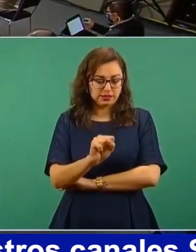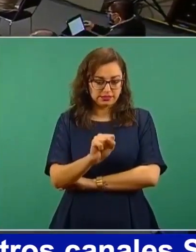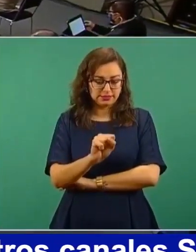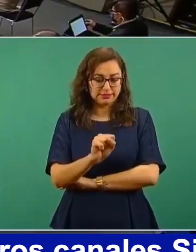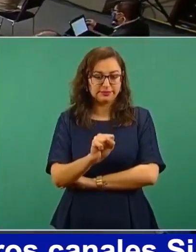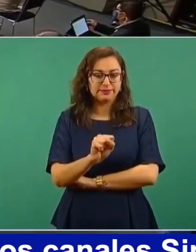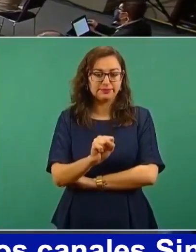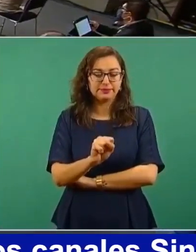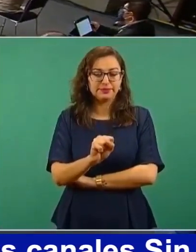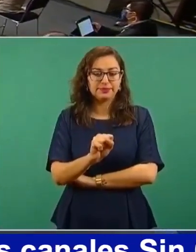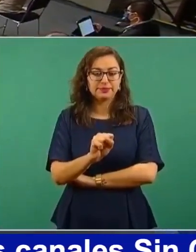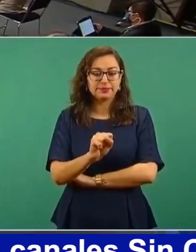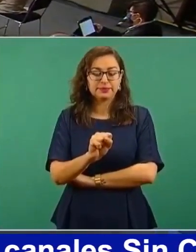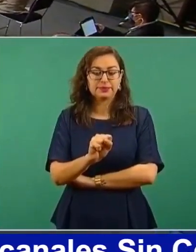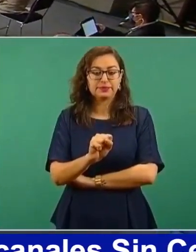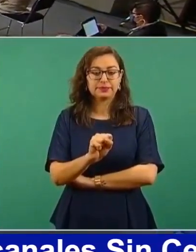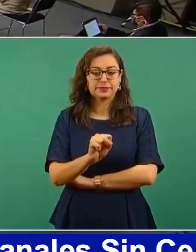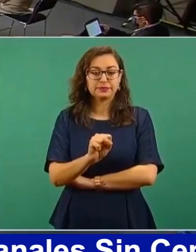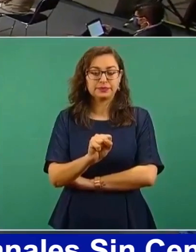sí,